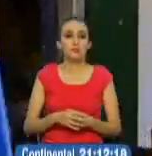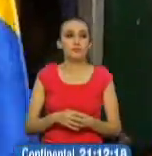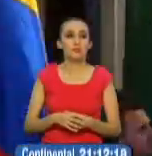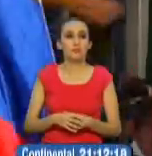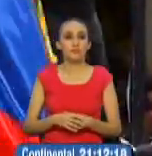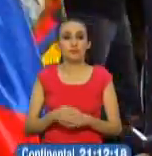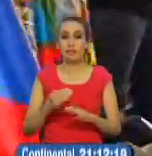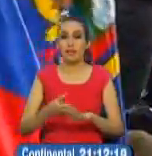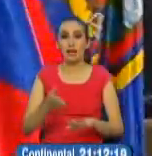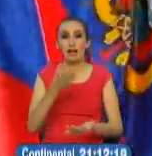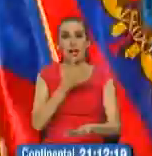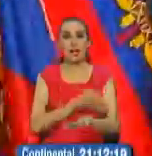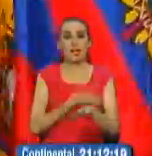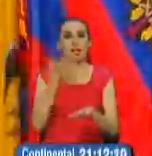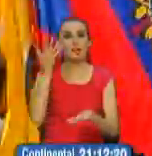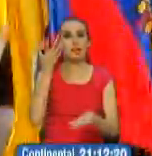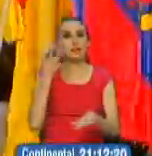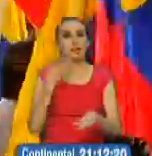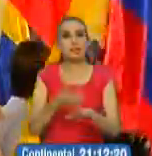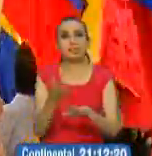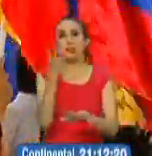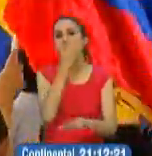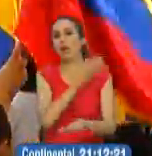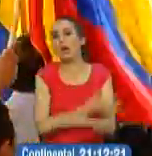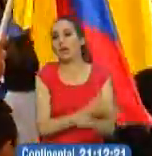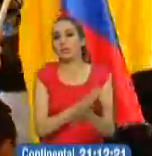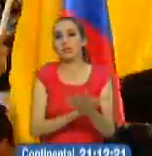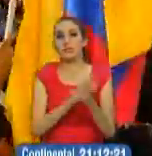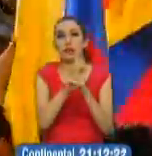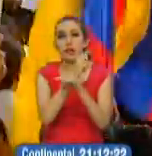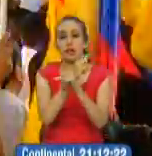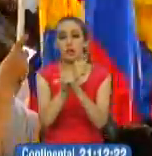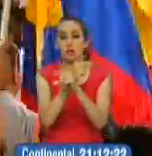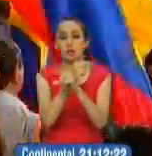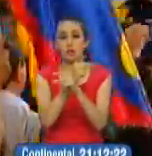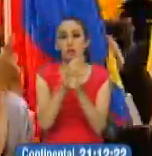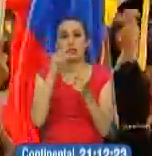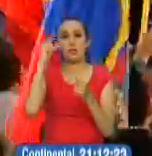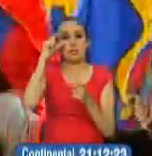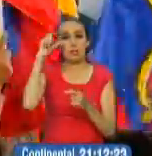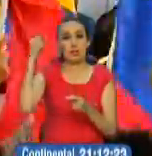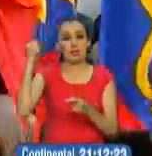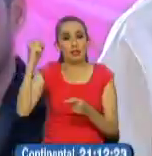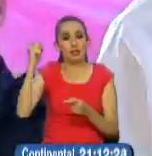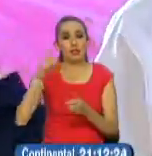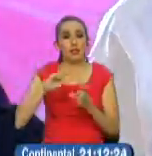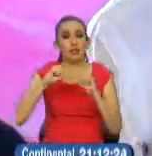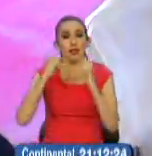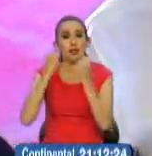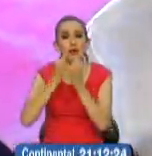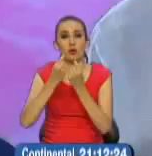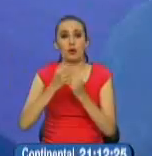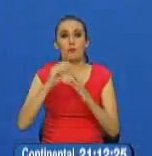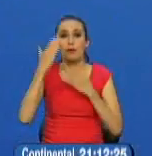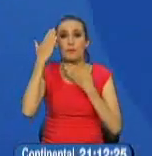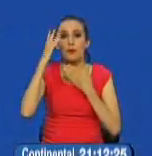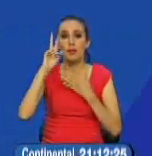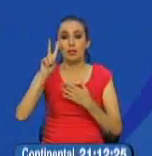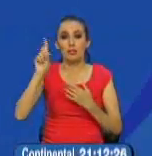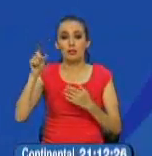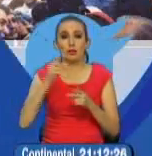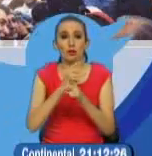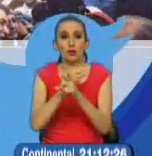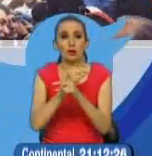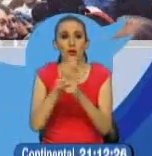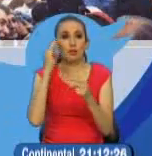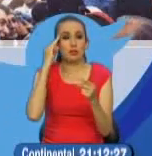Días antes a la votación de este proyecto, por medio de su cuenta de Twitter, el líder máximo del movimiento Creo, Guillermo Lasso, hizo pública